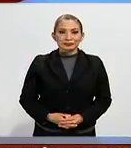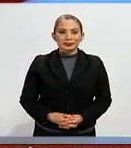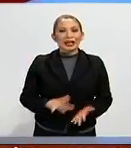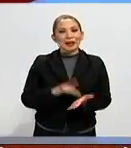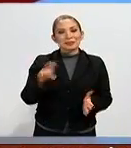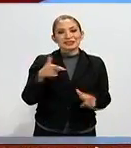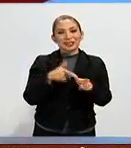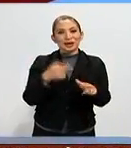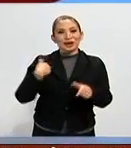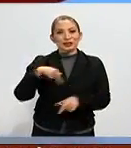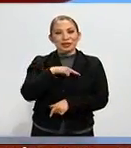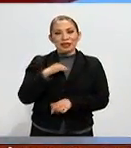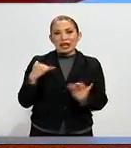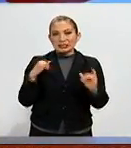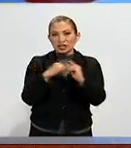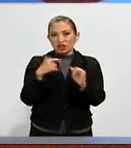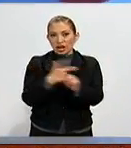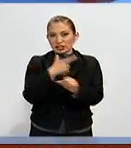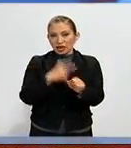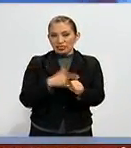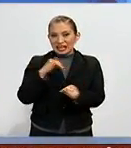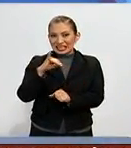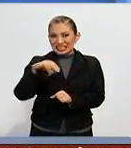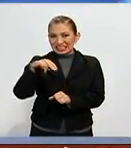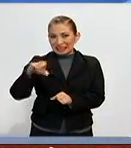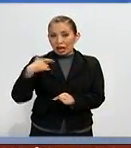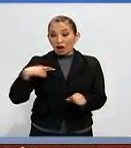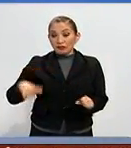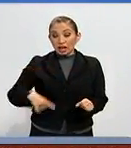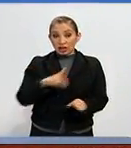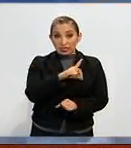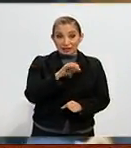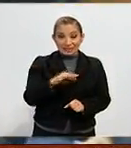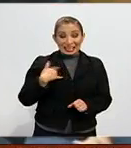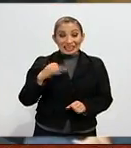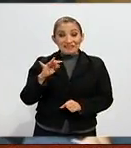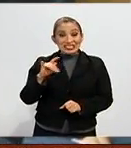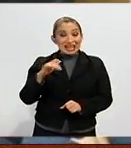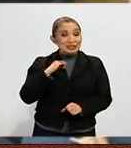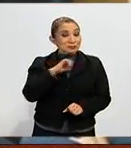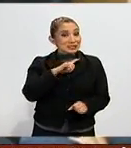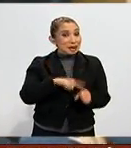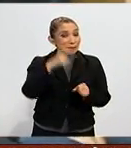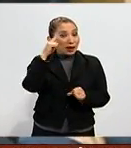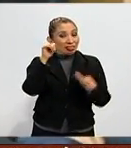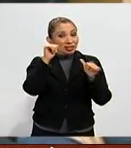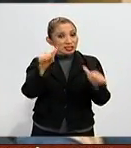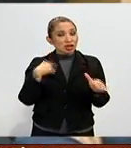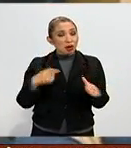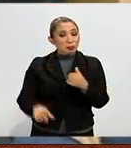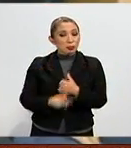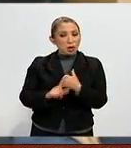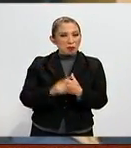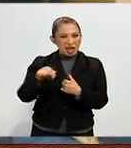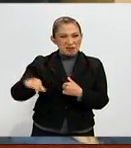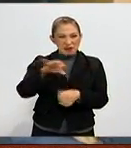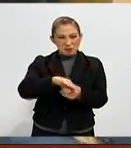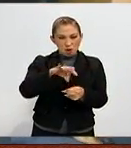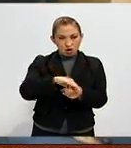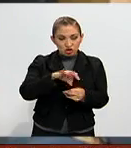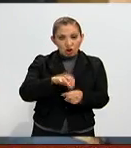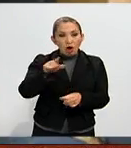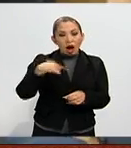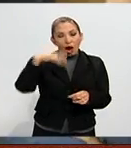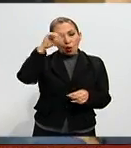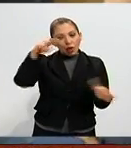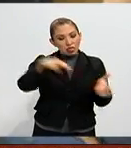Gracias por continuar con nosotros. El Instituto Nacional Electoral, el Gobierno del Distrito Federal y la Fiscalía Especializada para la Atención de Delitos Electorales firmaron